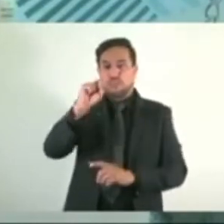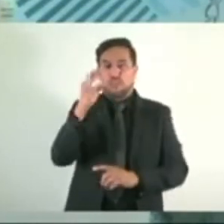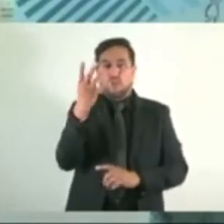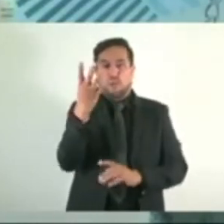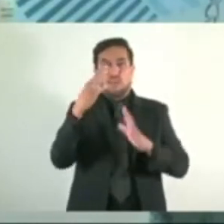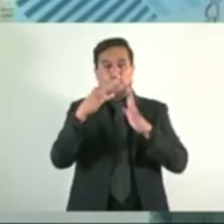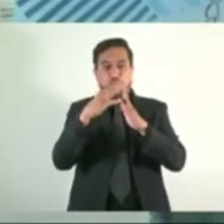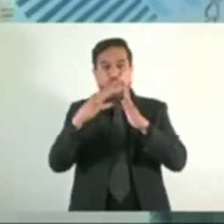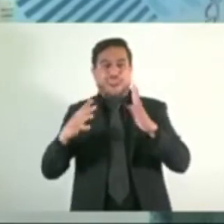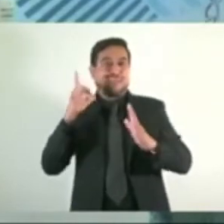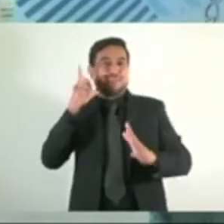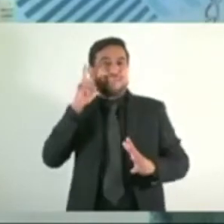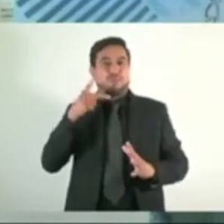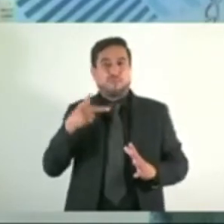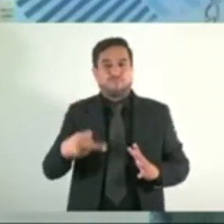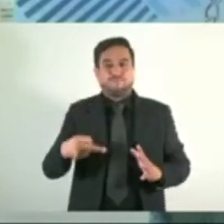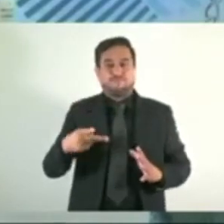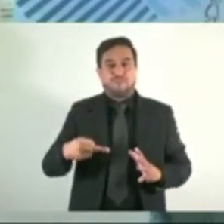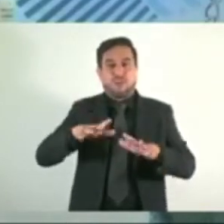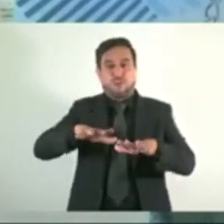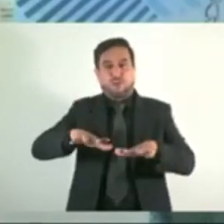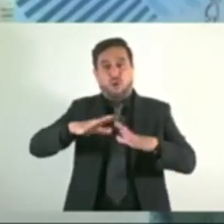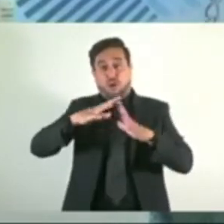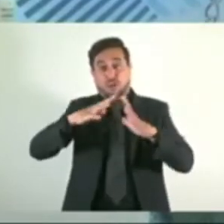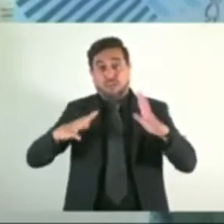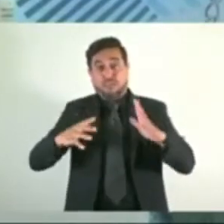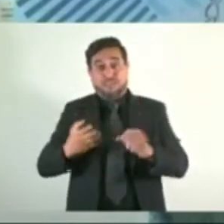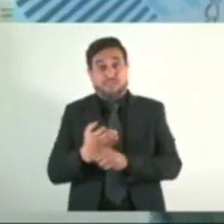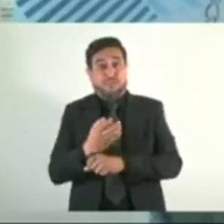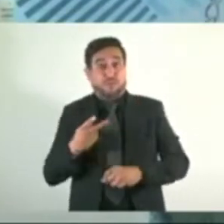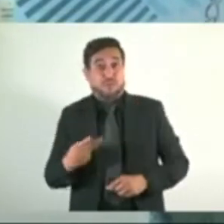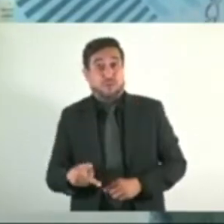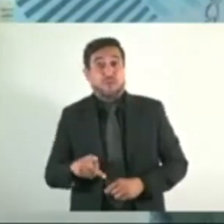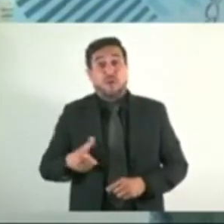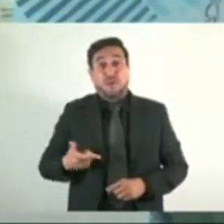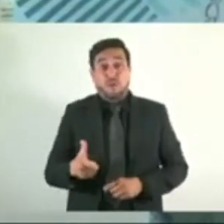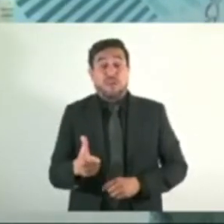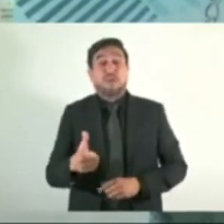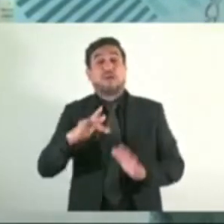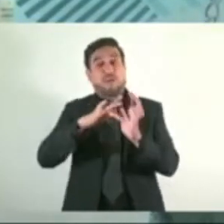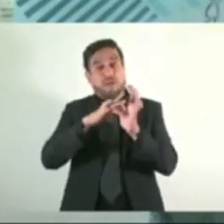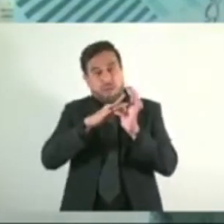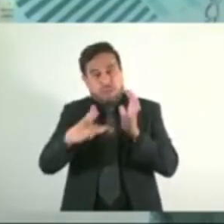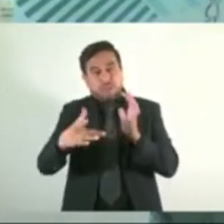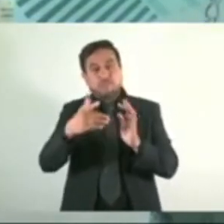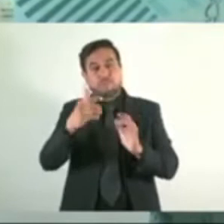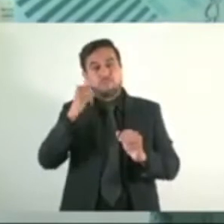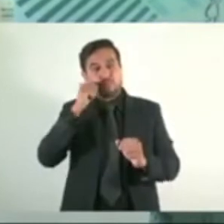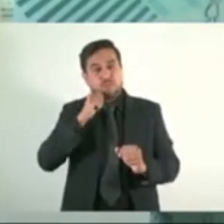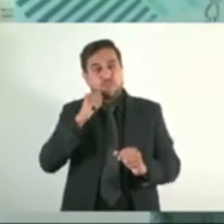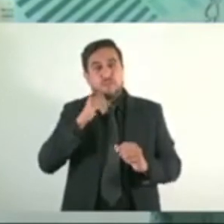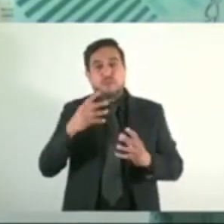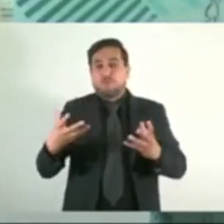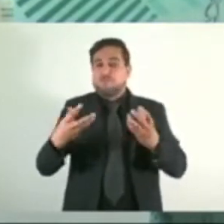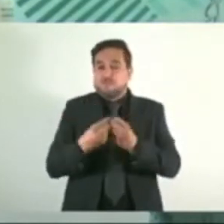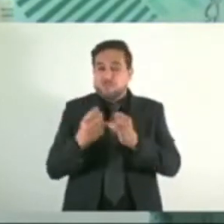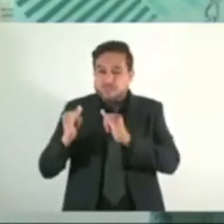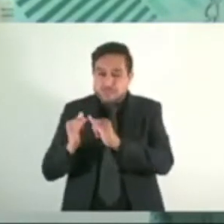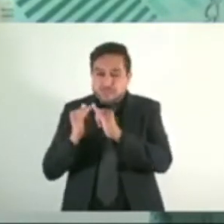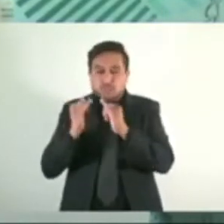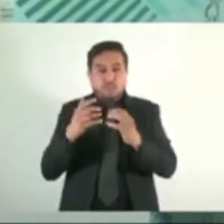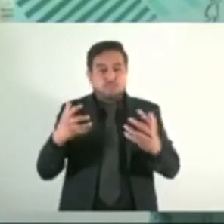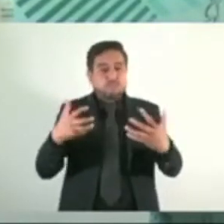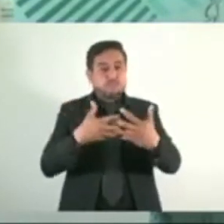del Congreso del Estado, quiero agradecer el acompañamiento institucional y la valiosa